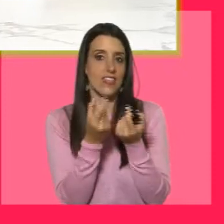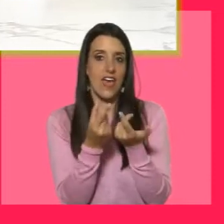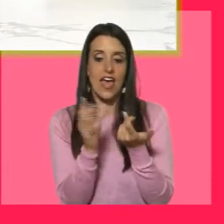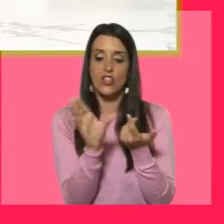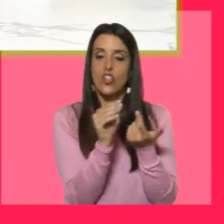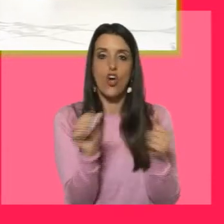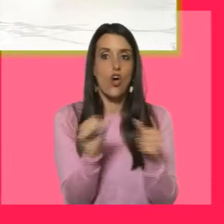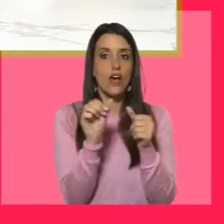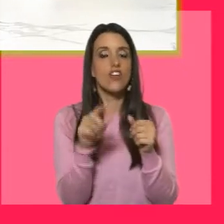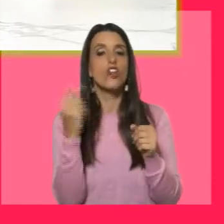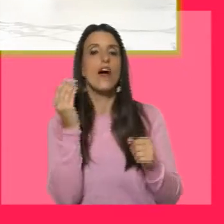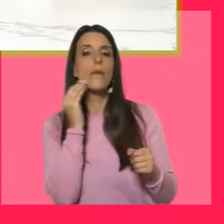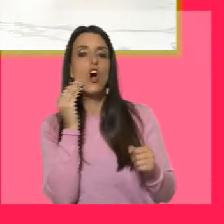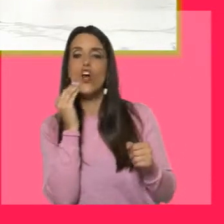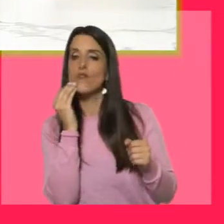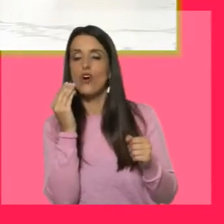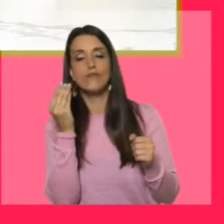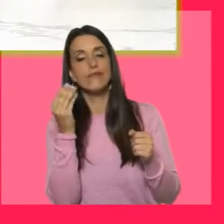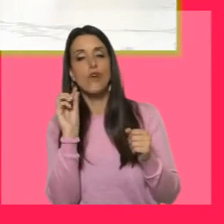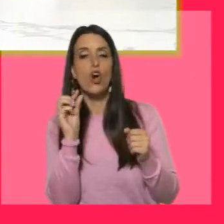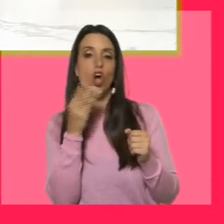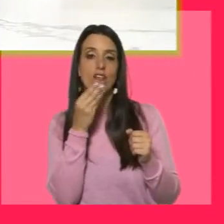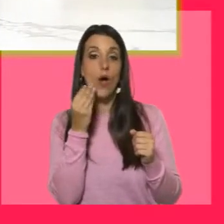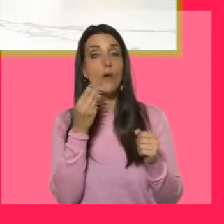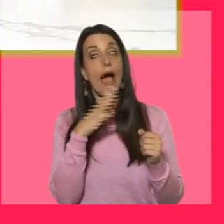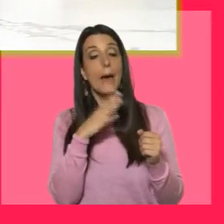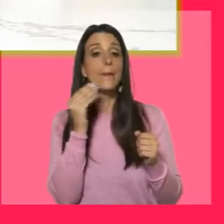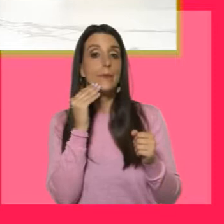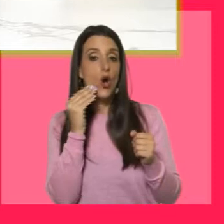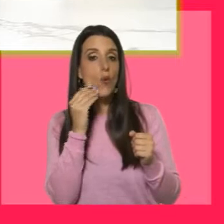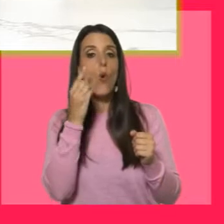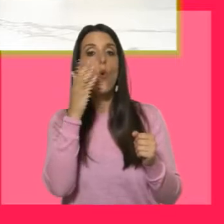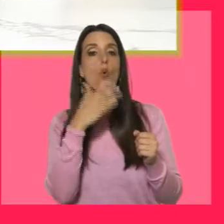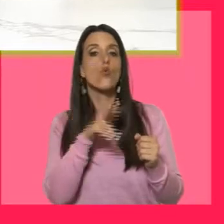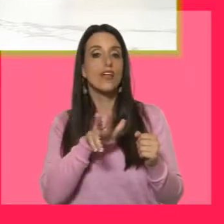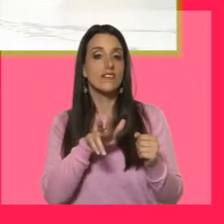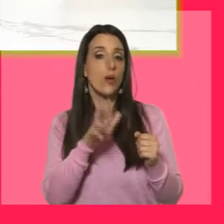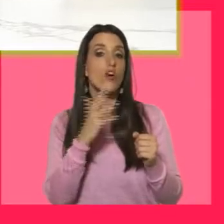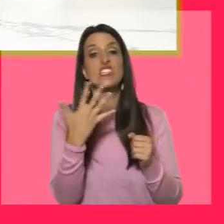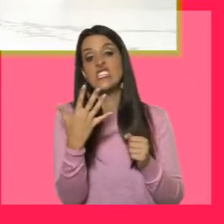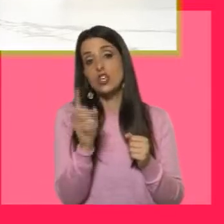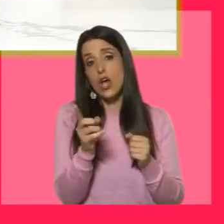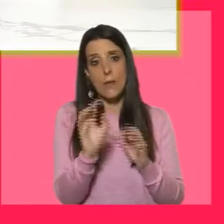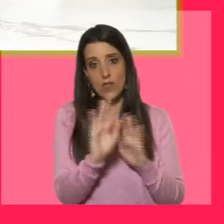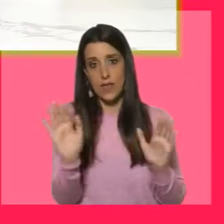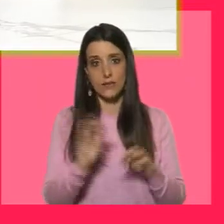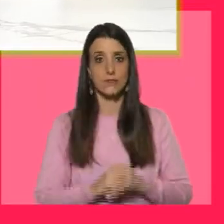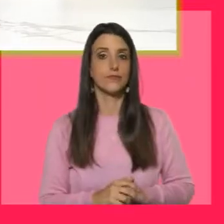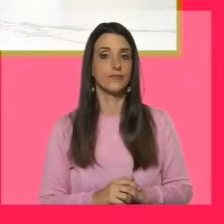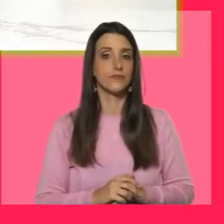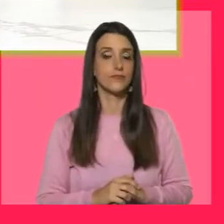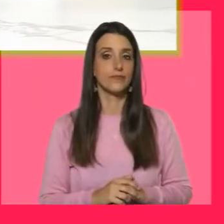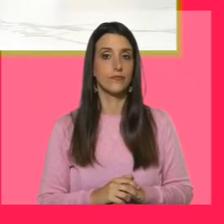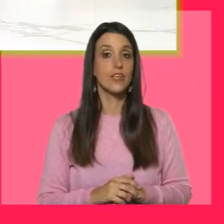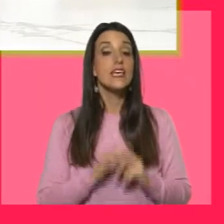vos utilices que la otra levadura. Pero si tenés de la otra, como te digo siempre, la tercera parte. Así que le pones 5 gramitos y ya está.